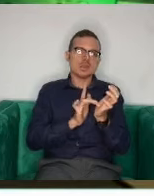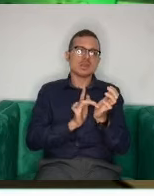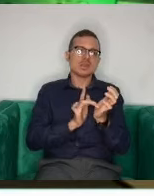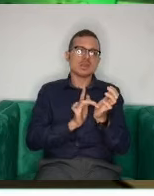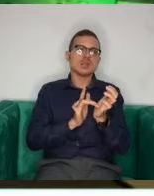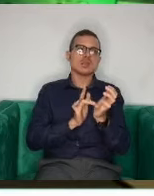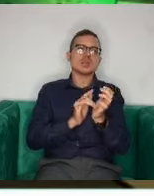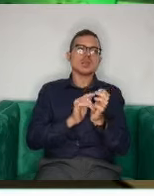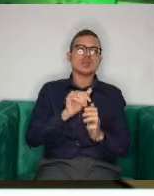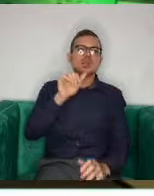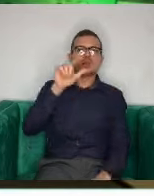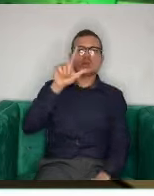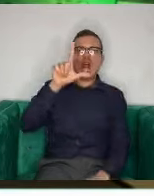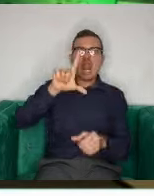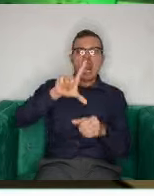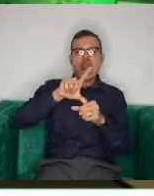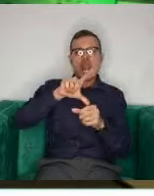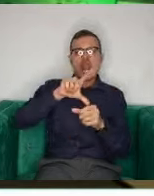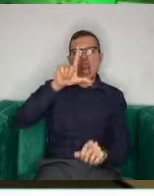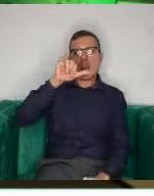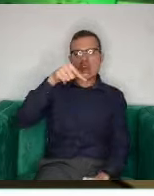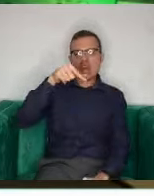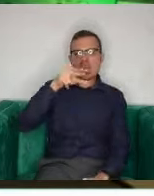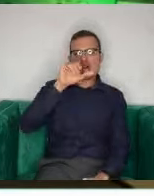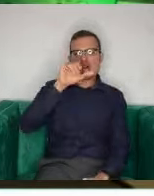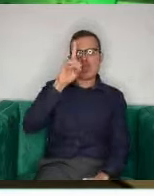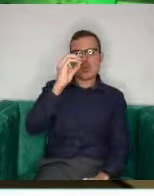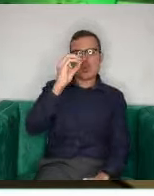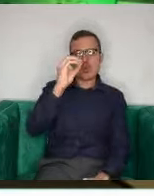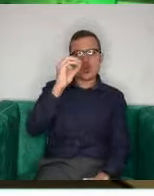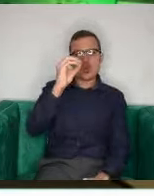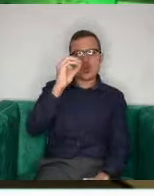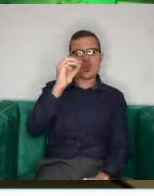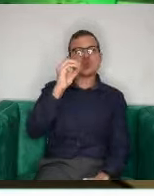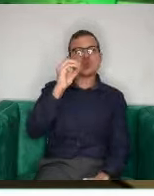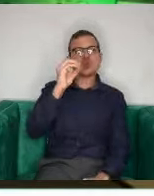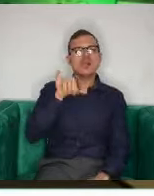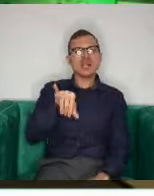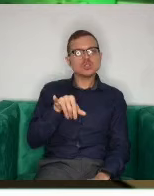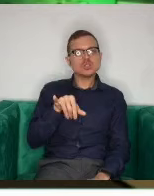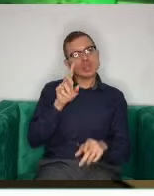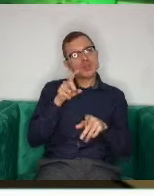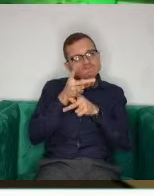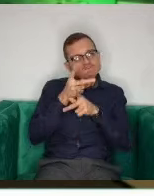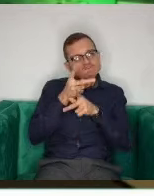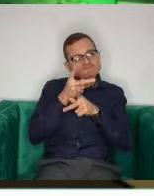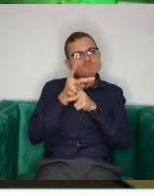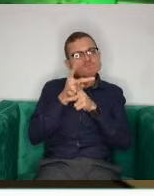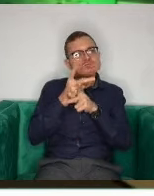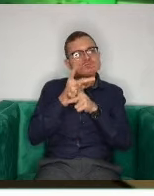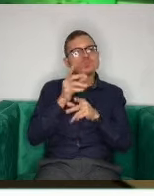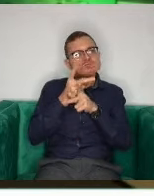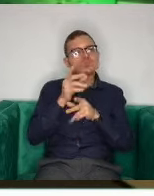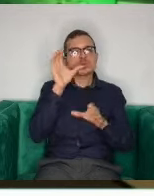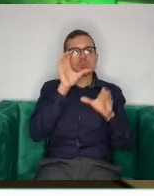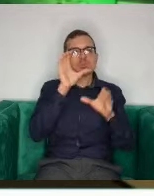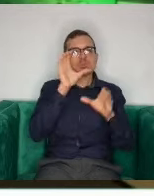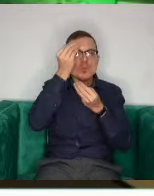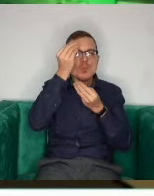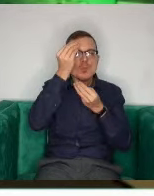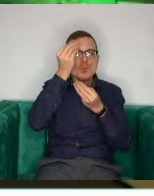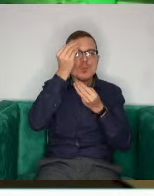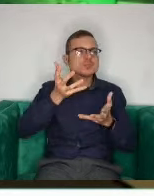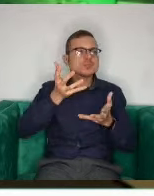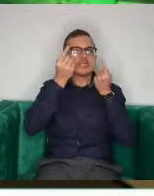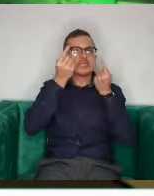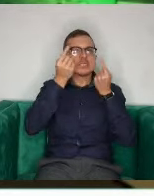la ingesta de agua, basado en su peso actual y en su estatura. Porque las personas piensan que tomar mucha agua pues es mejor, pero sí, si tomas